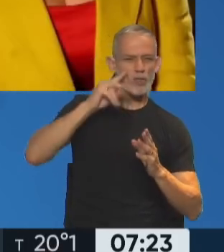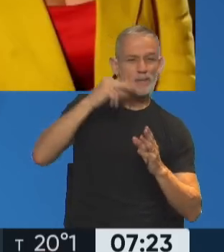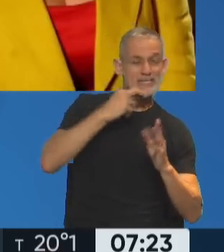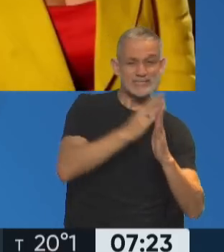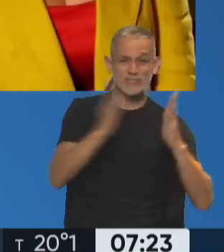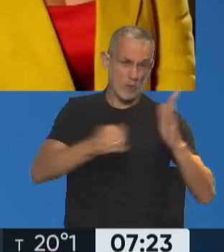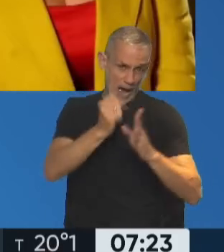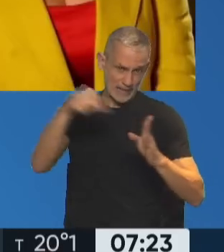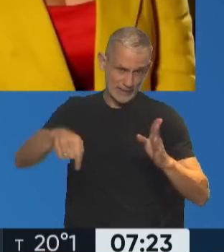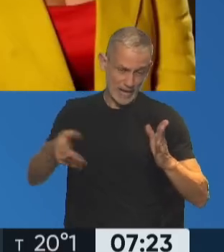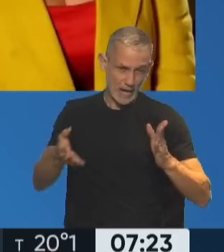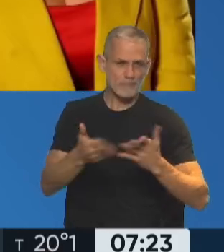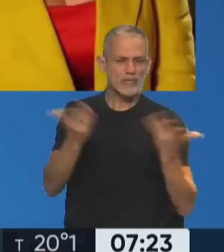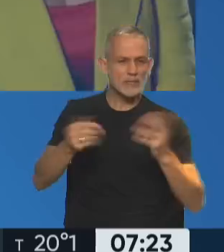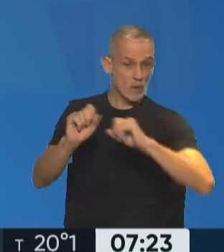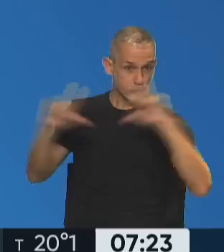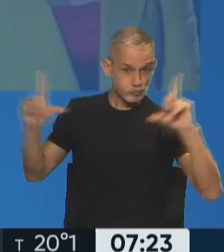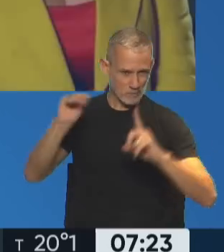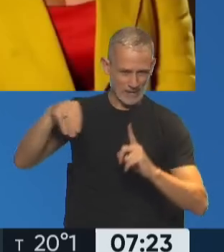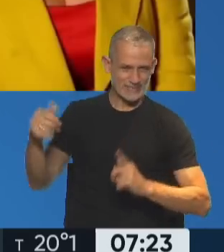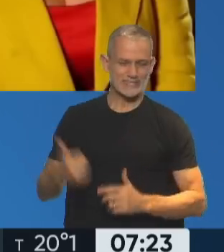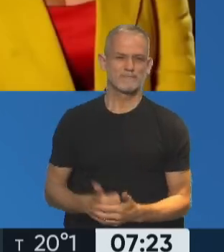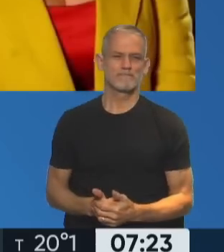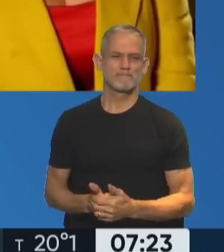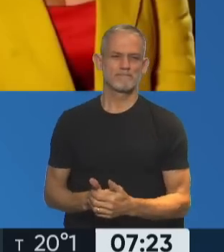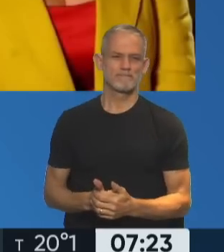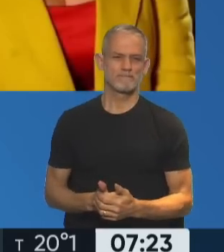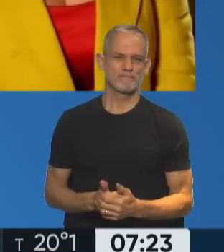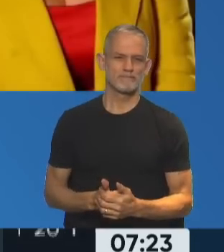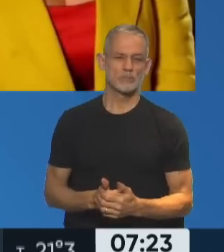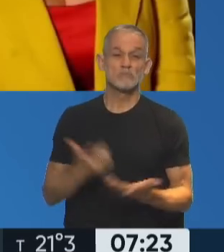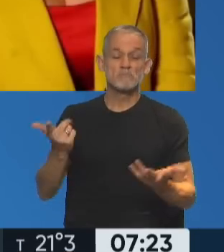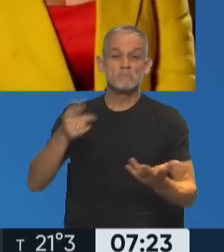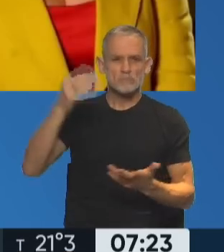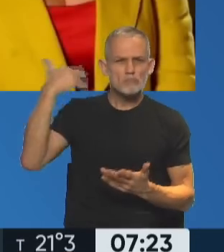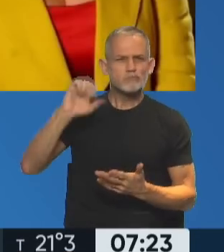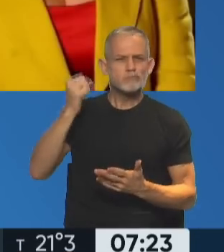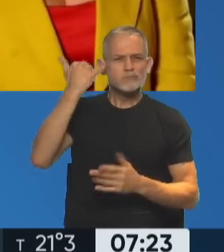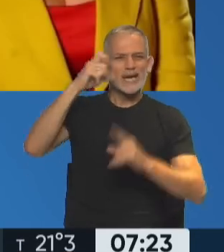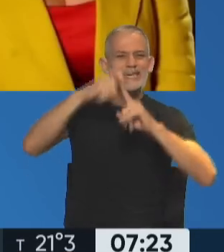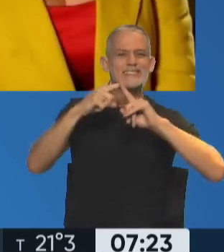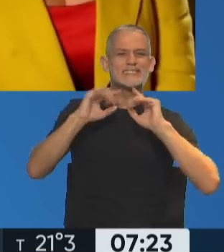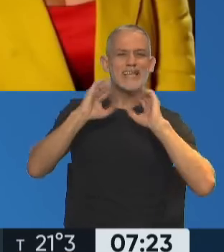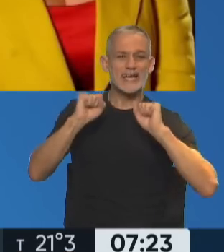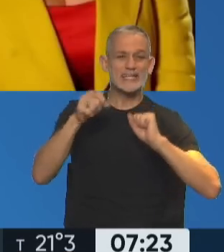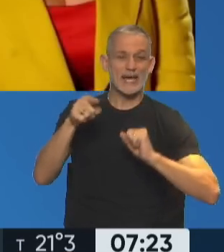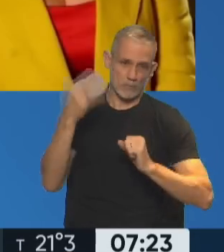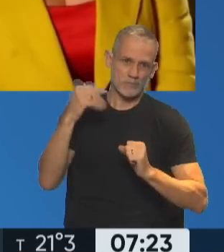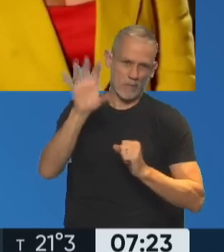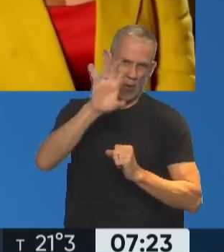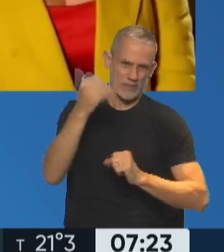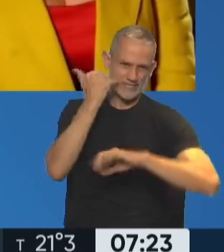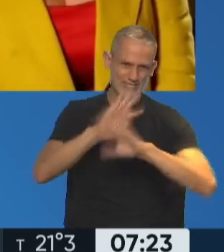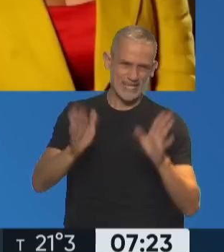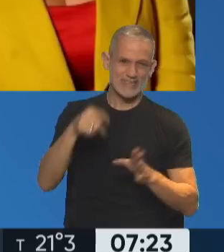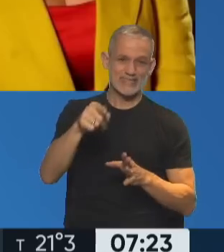y la actualidad. Y tenemos una placa más para seguir repasando quién es la nueva ministra. Ha sido también, bueno, secretaria, decíamos recién, de provincias